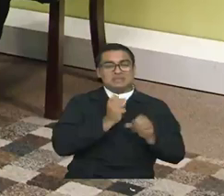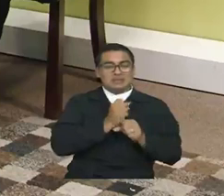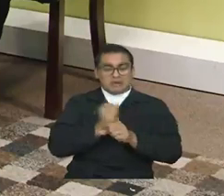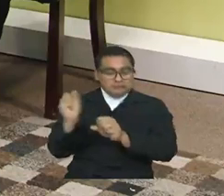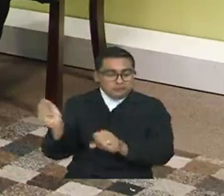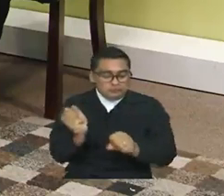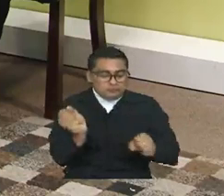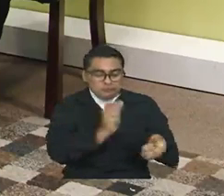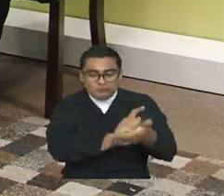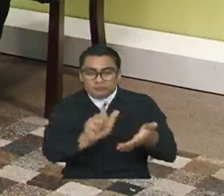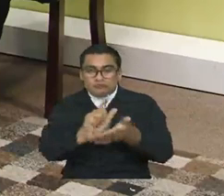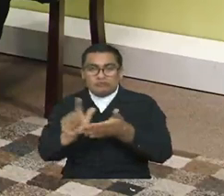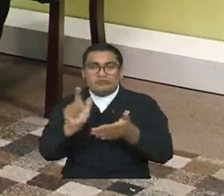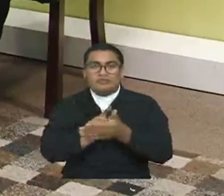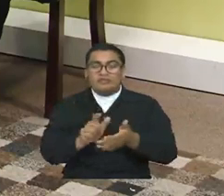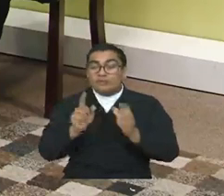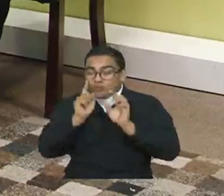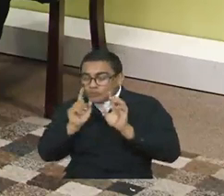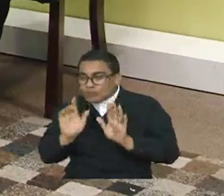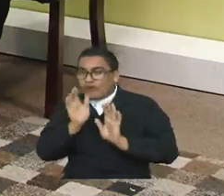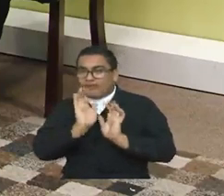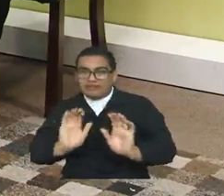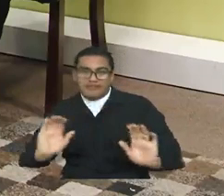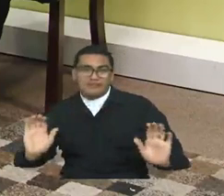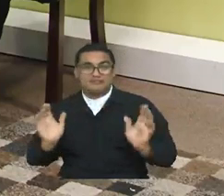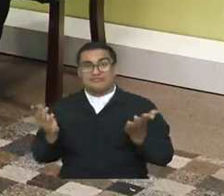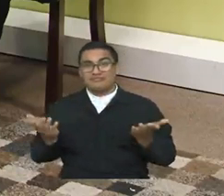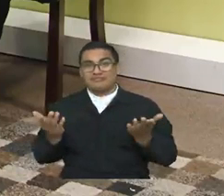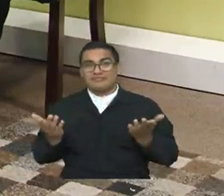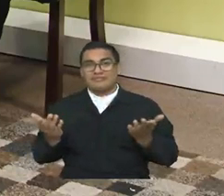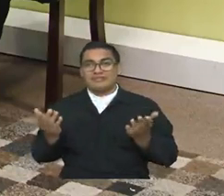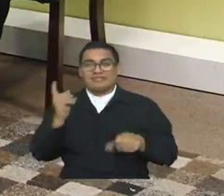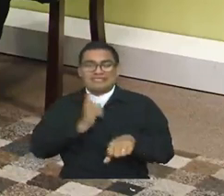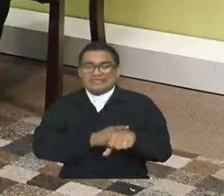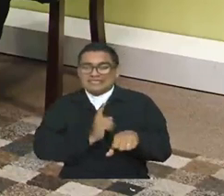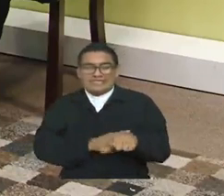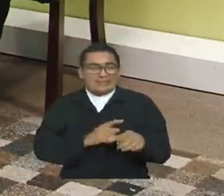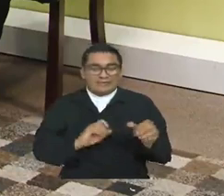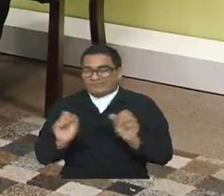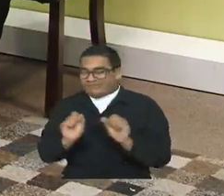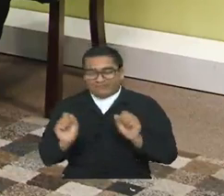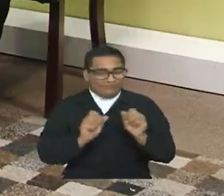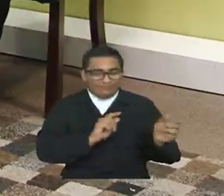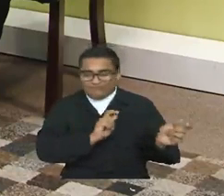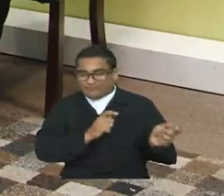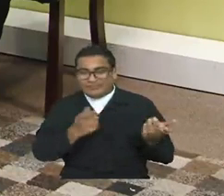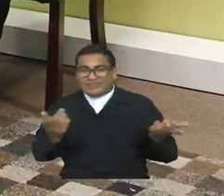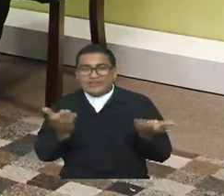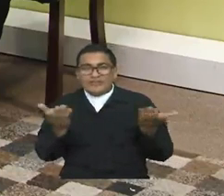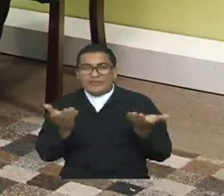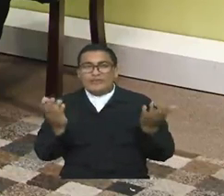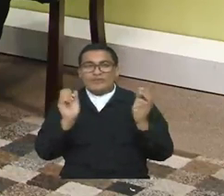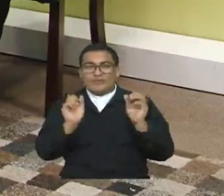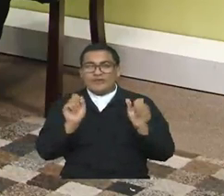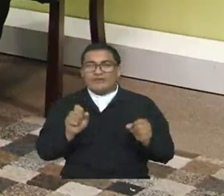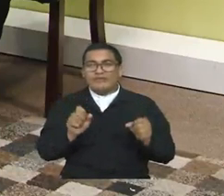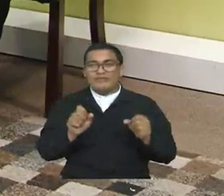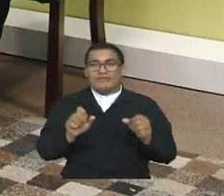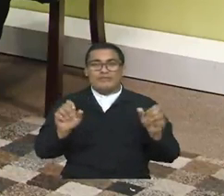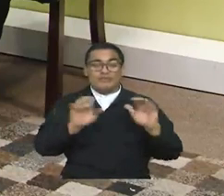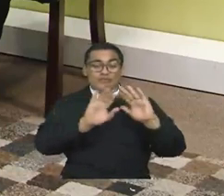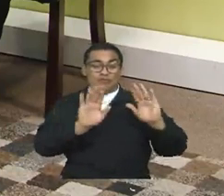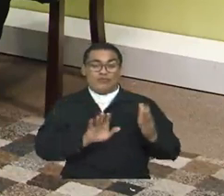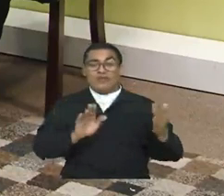esta niña que tengo no me da tiempo, pero ni de ir al baño a veces. ¿Cómo pueden aprovechar? Pasan todo el tiempo en la